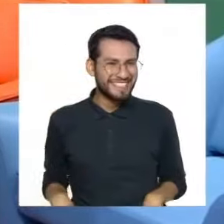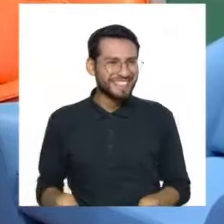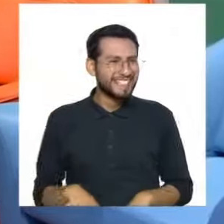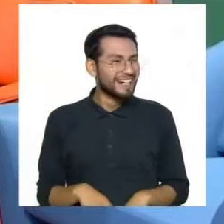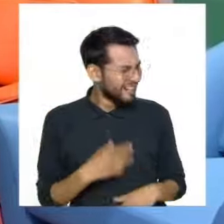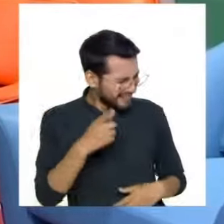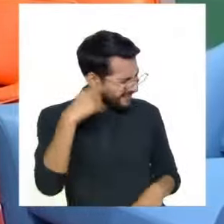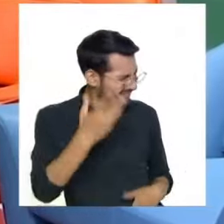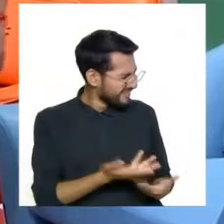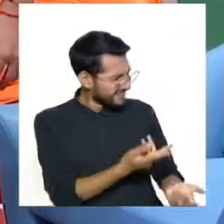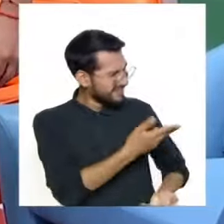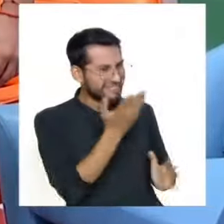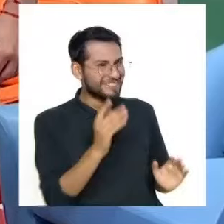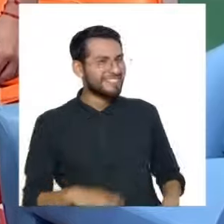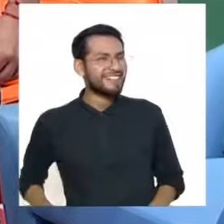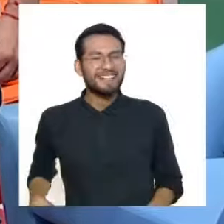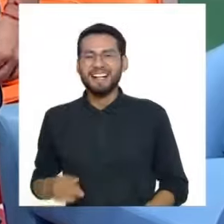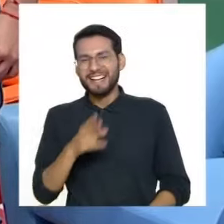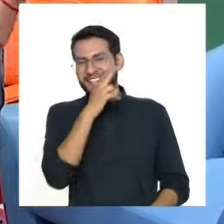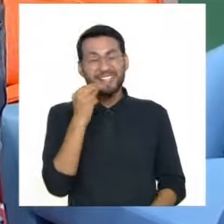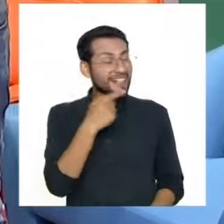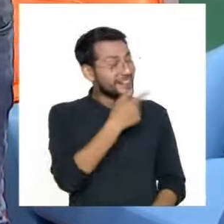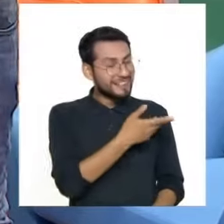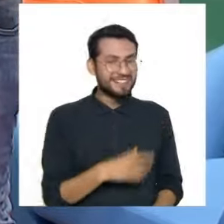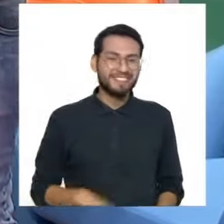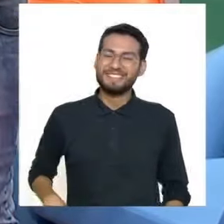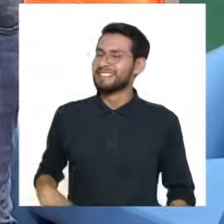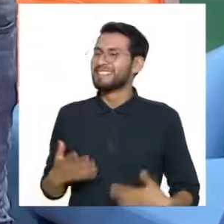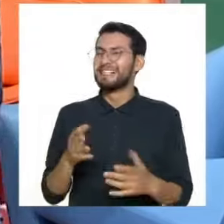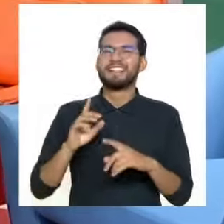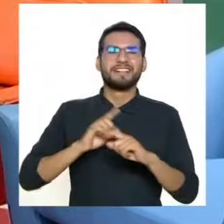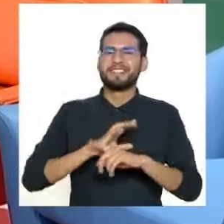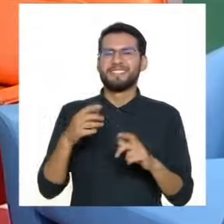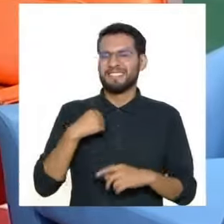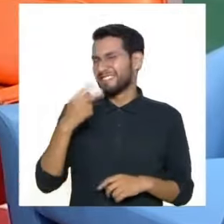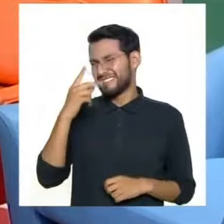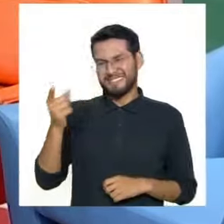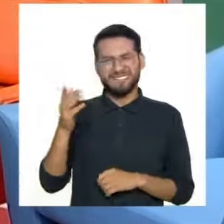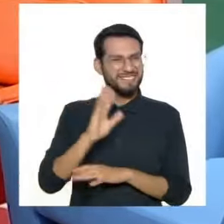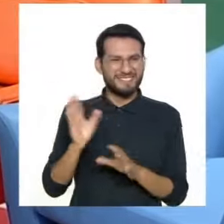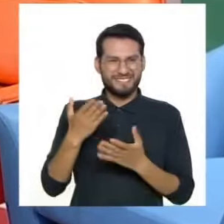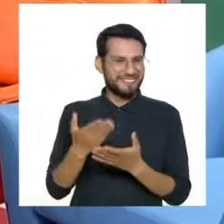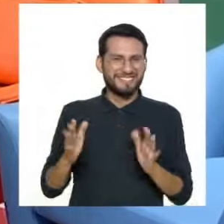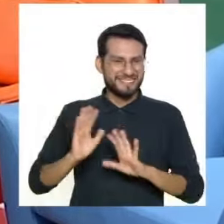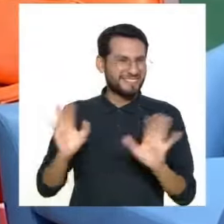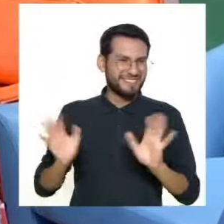chalas que son Nicolas qu estabas diciendo Yo no quiero ver esas